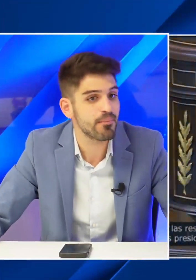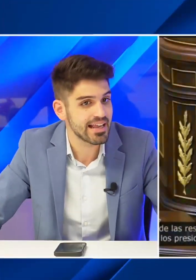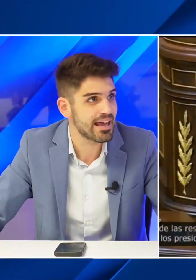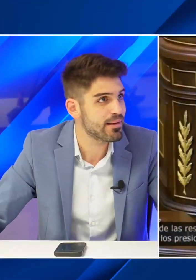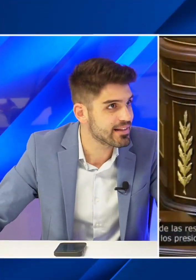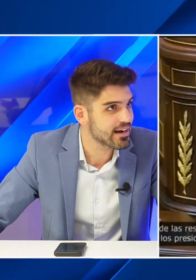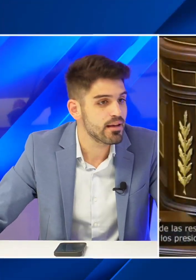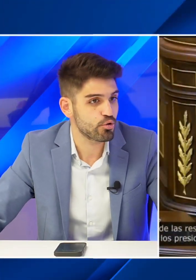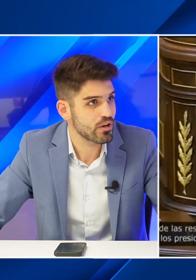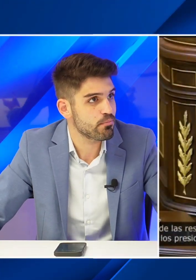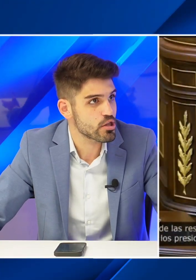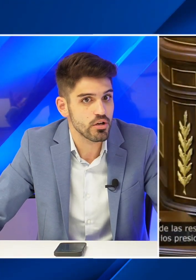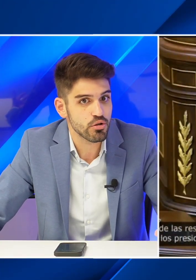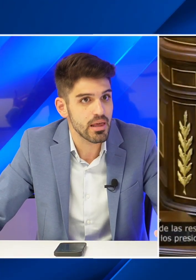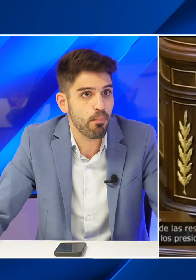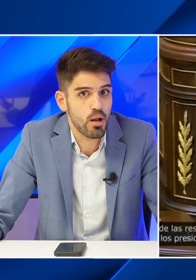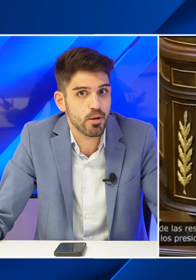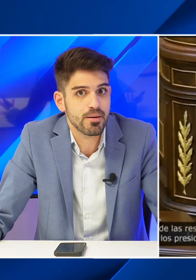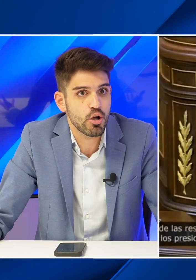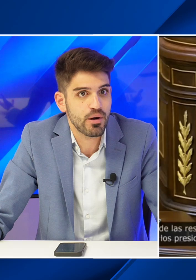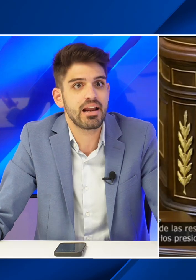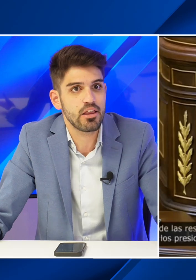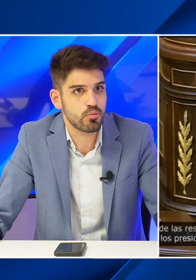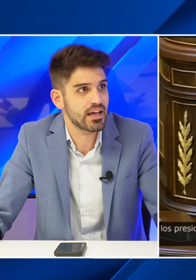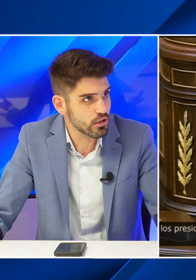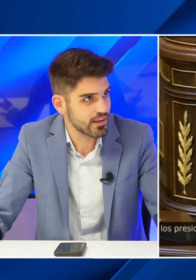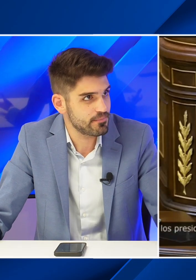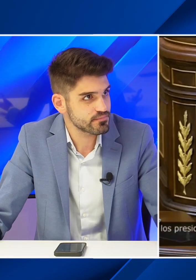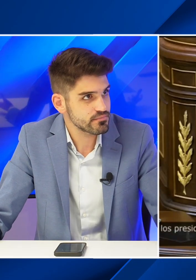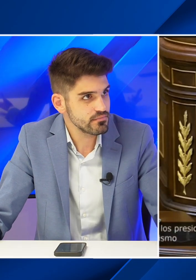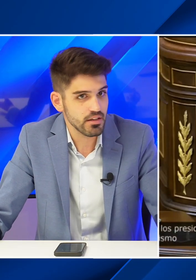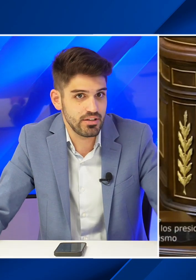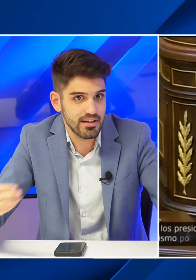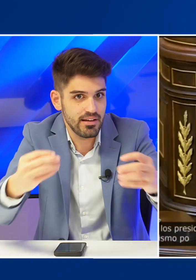redundancia, venía a enmendar, pues una disposición introducida por el propio Partido Popular en el año 2014.